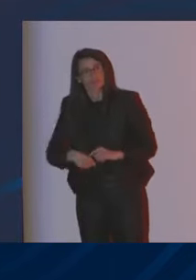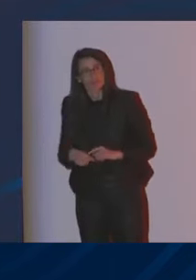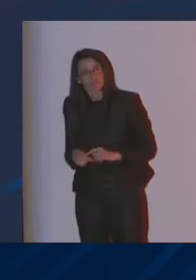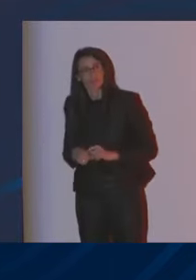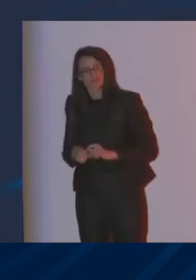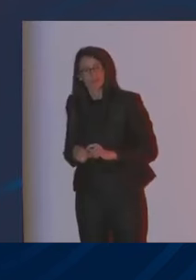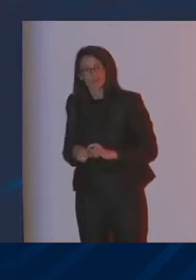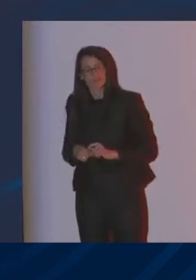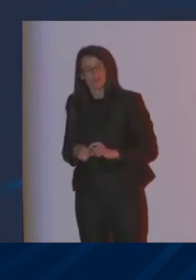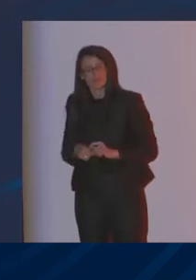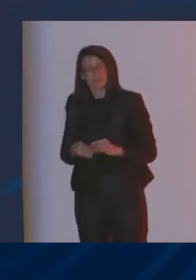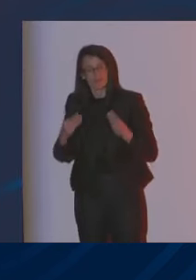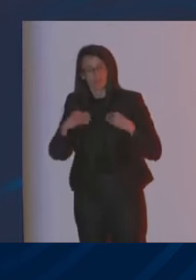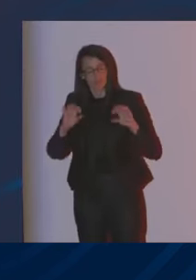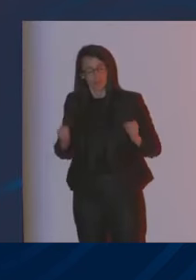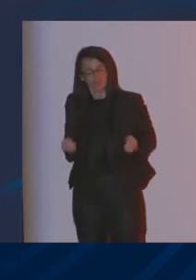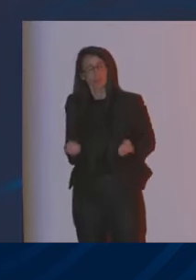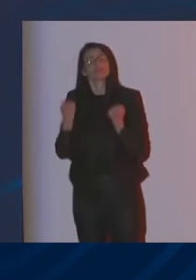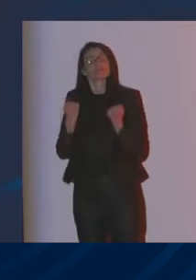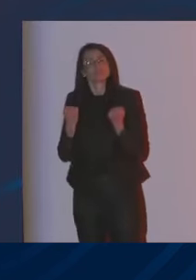Hemos salvado vidas.